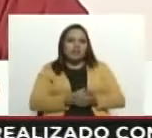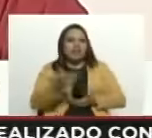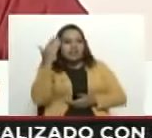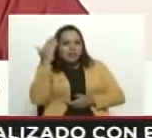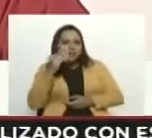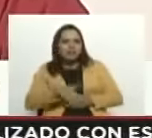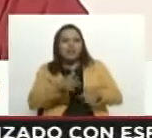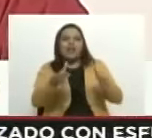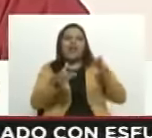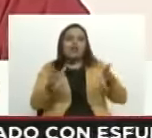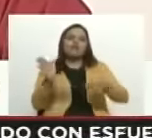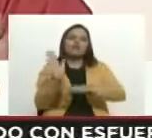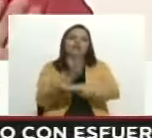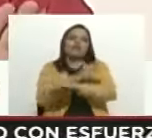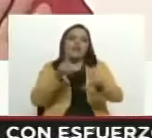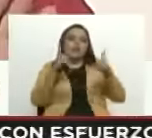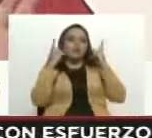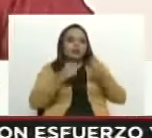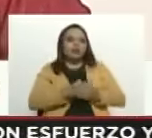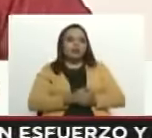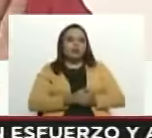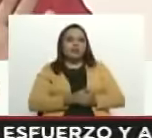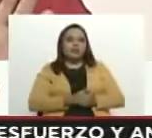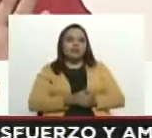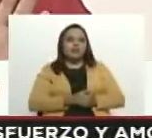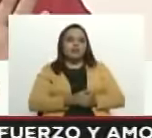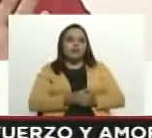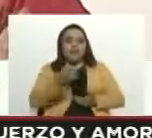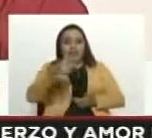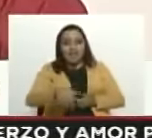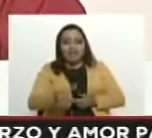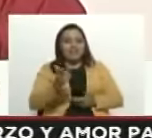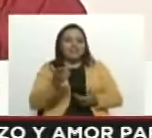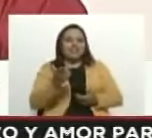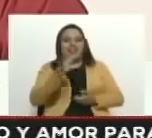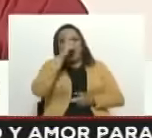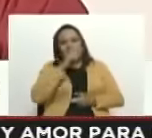ganaron los Tiburones. Por lo menos no nos vamos en blanco esta temporada.